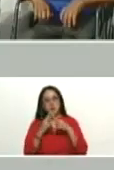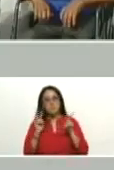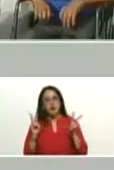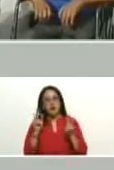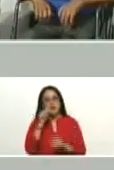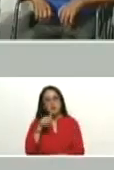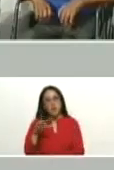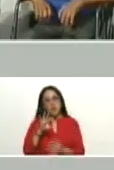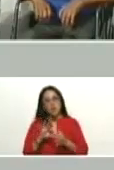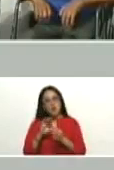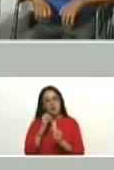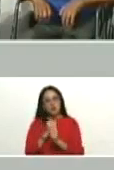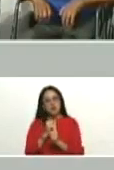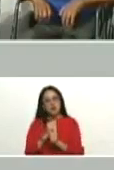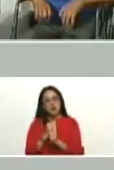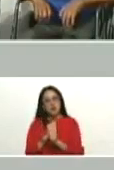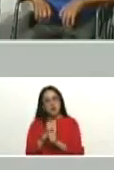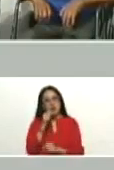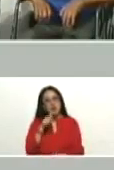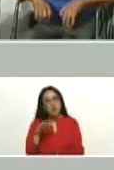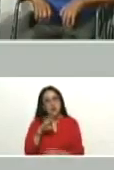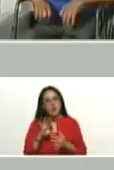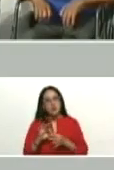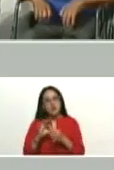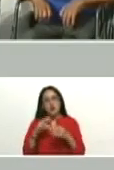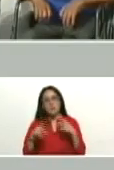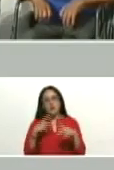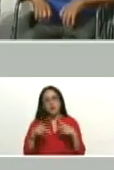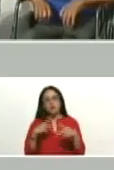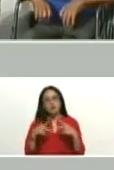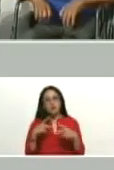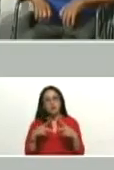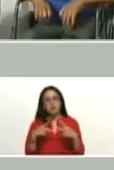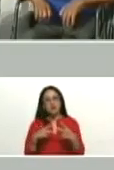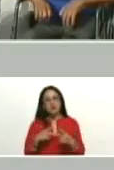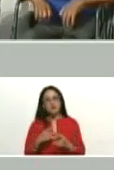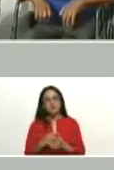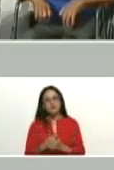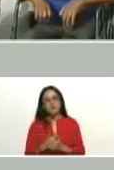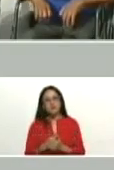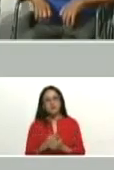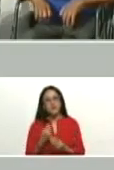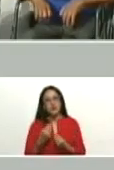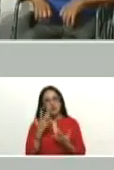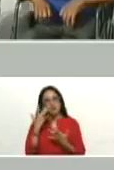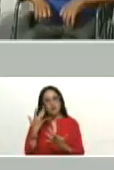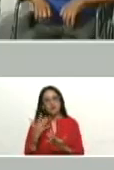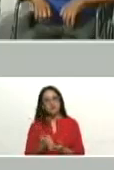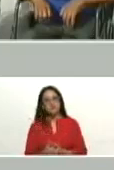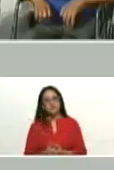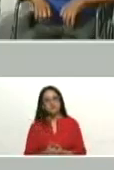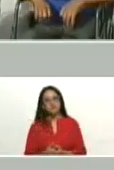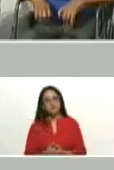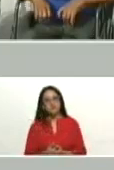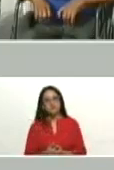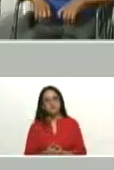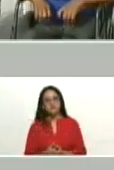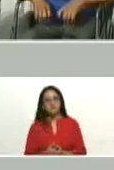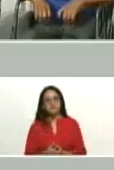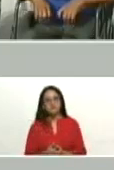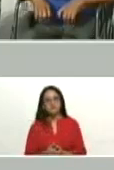pueblos unidos en el trabajo, pueblos unidos en la producción. ¿Cómo marcha eso, Freddy? Adelante.